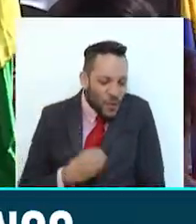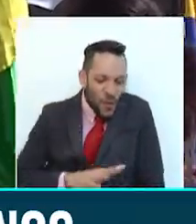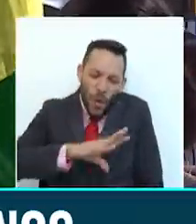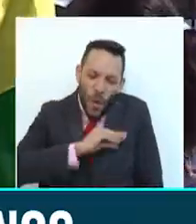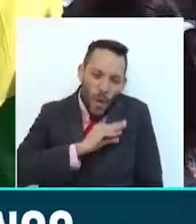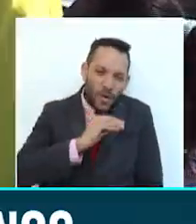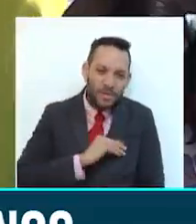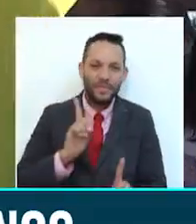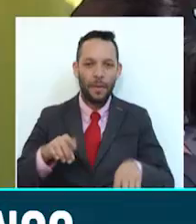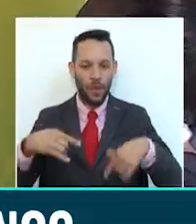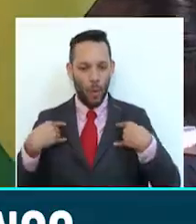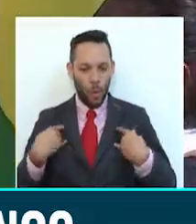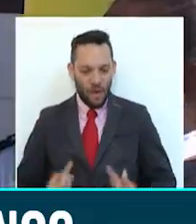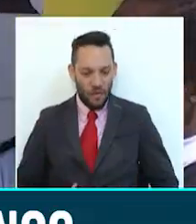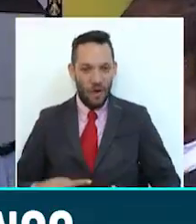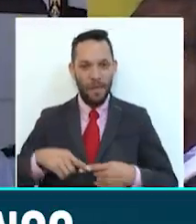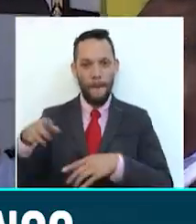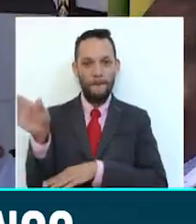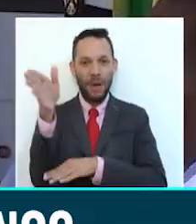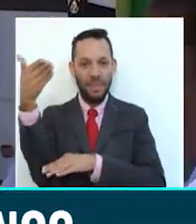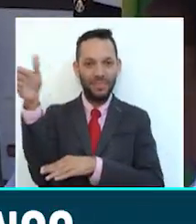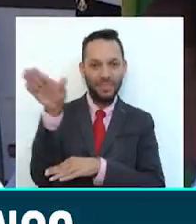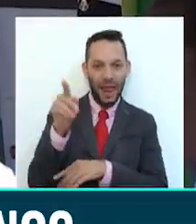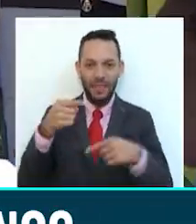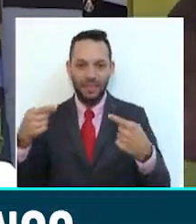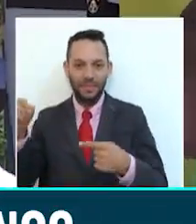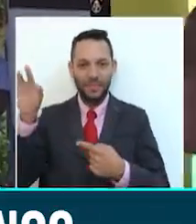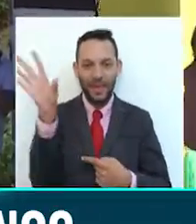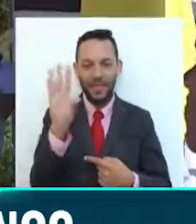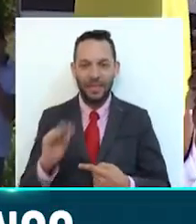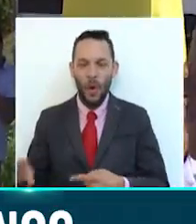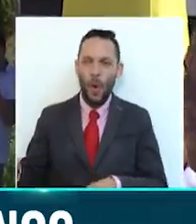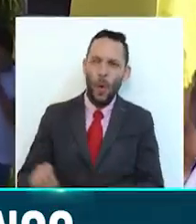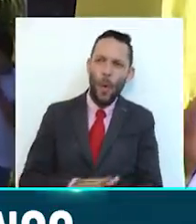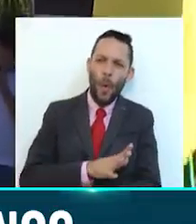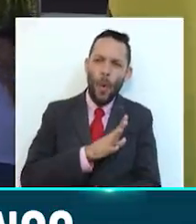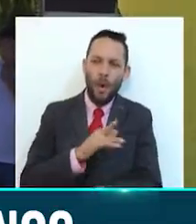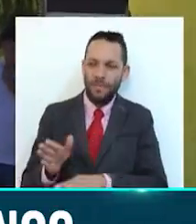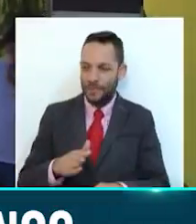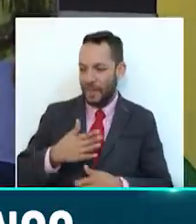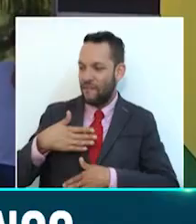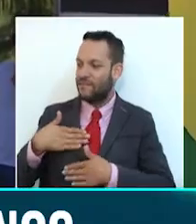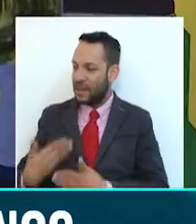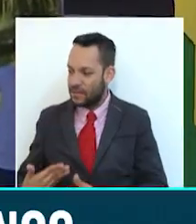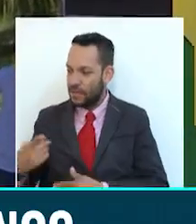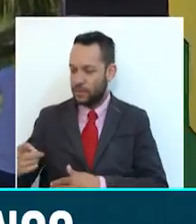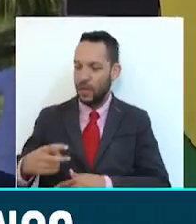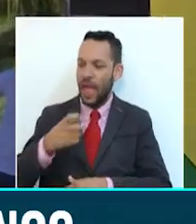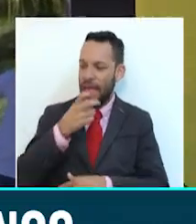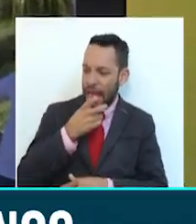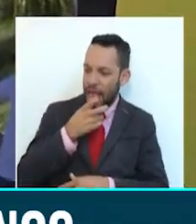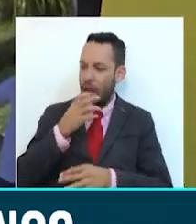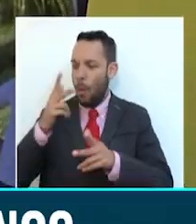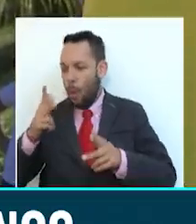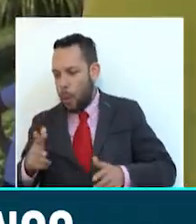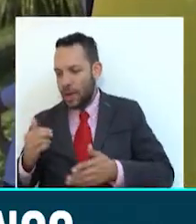uniforme con la bandera del departamento. Entonces, de verdad, un orgullo muy grande. Pues felicitaciones, sé que está haciendo un proceso de recuperación, descansando,